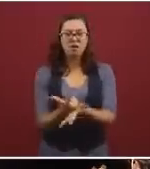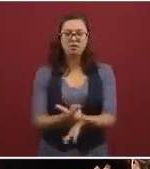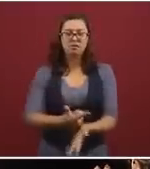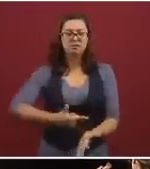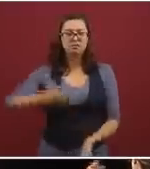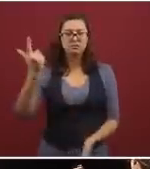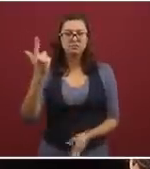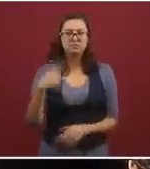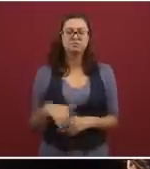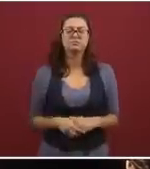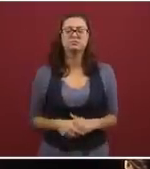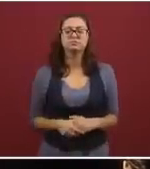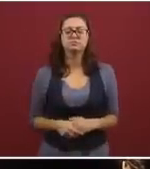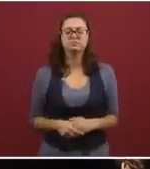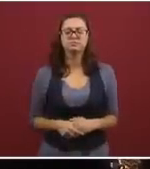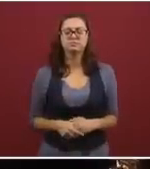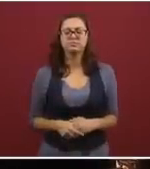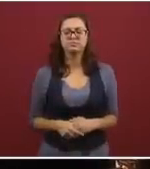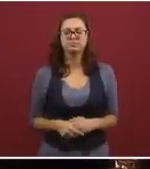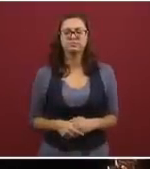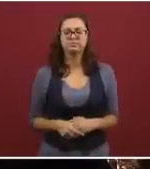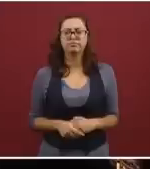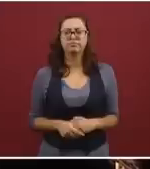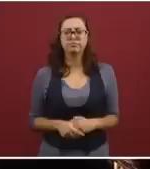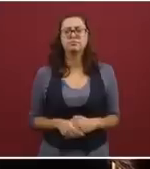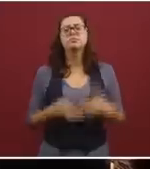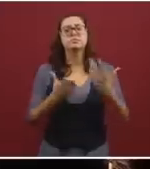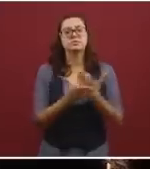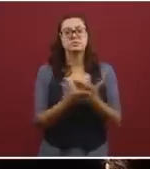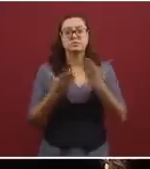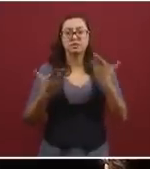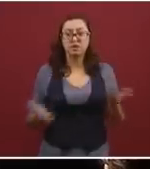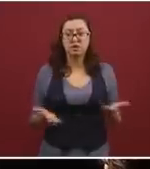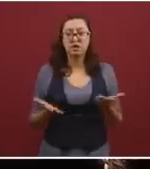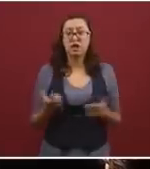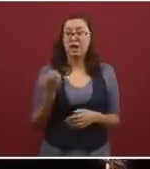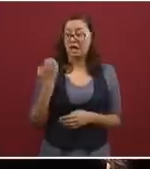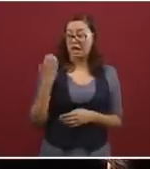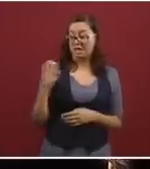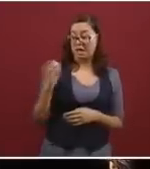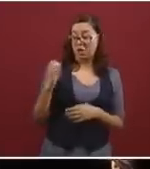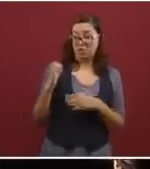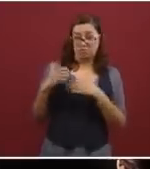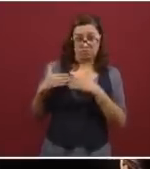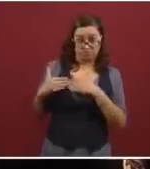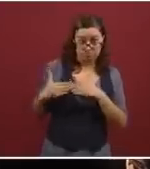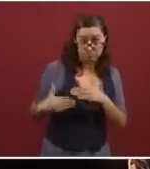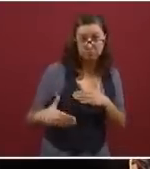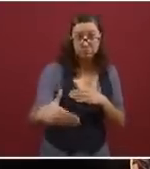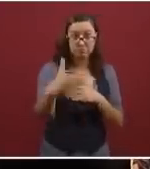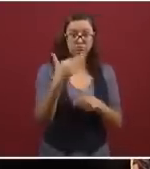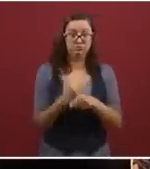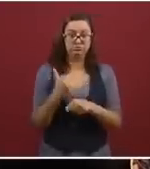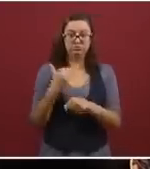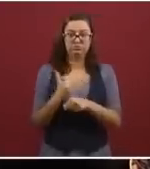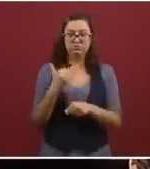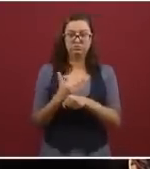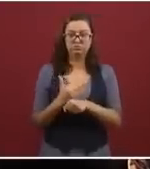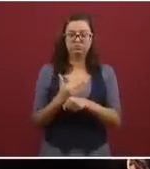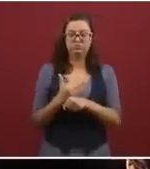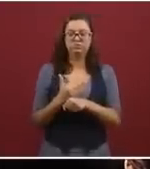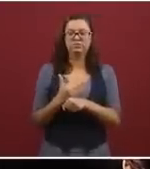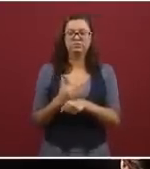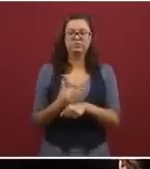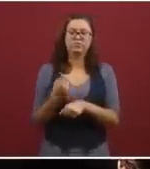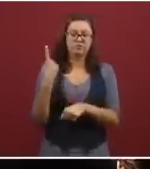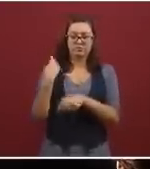La que sigue, por favor. Este es el comportamiento de la producción, también ya del año pasado y de